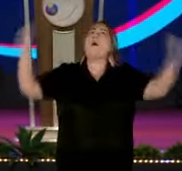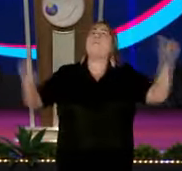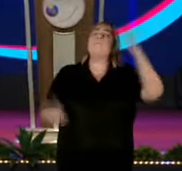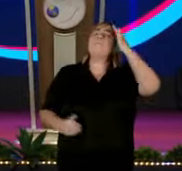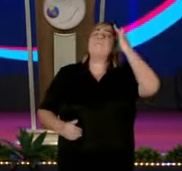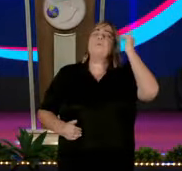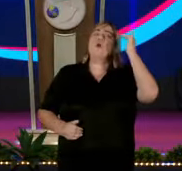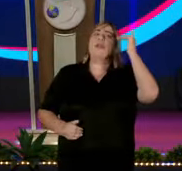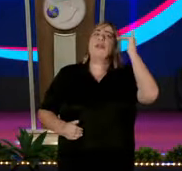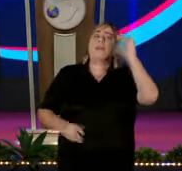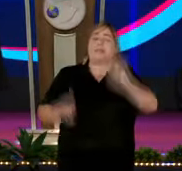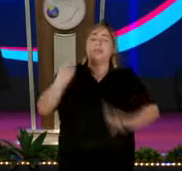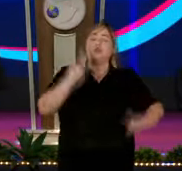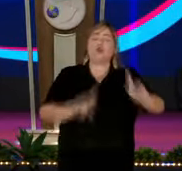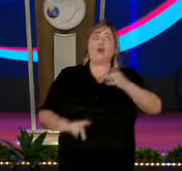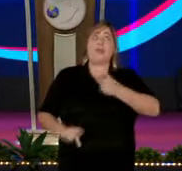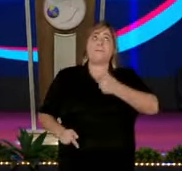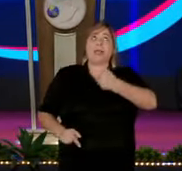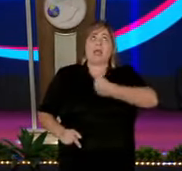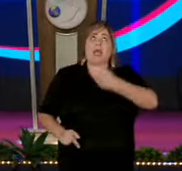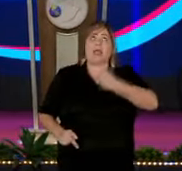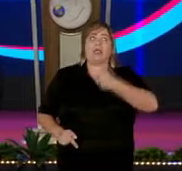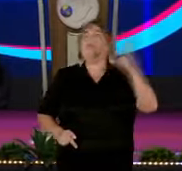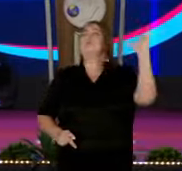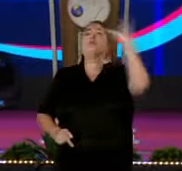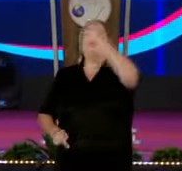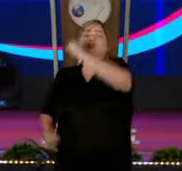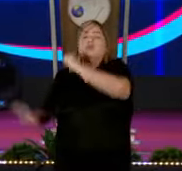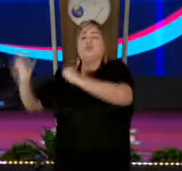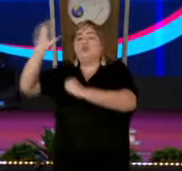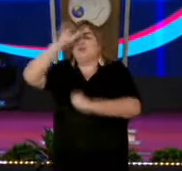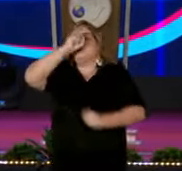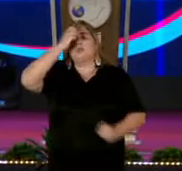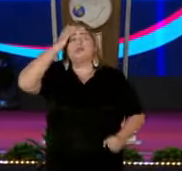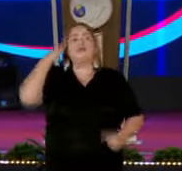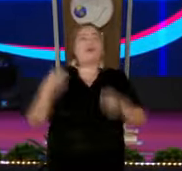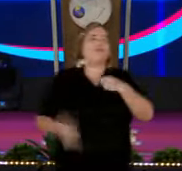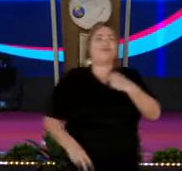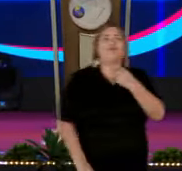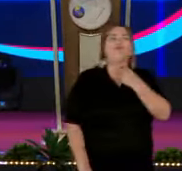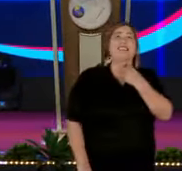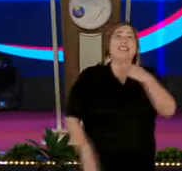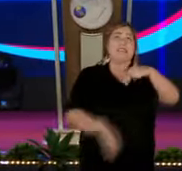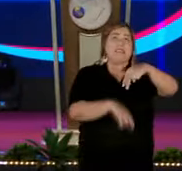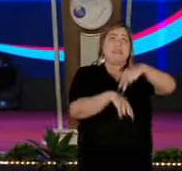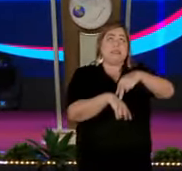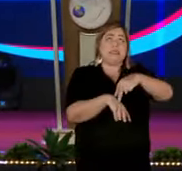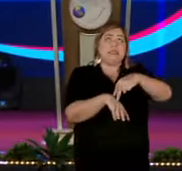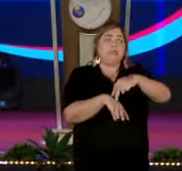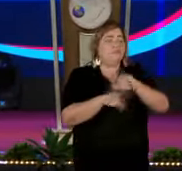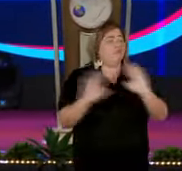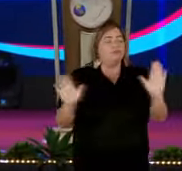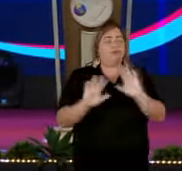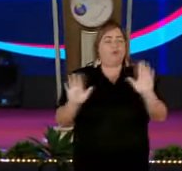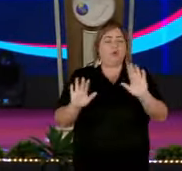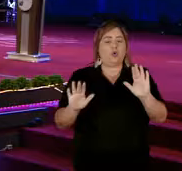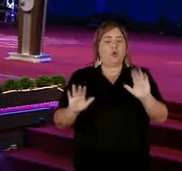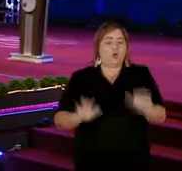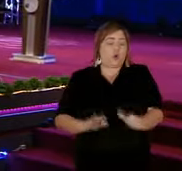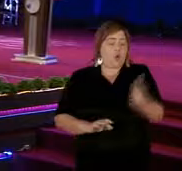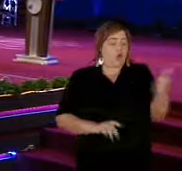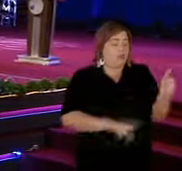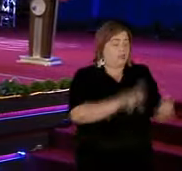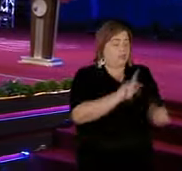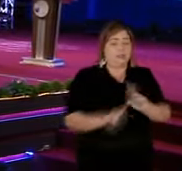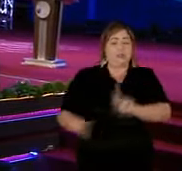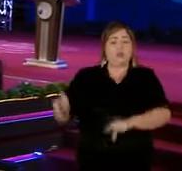valientes arrebatan. Mientras algunos están quedos, detenidos, sin hacer nada, hay otros que se han levantado